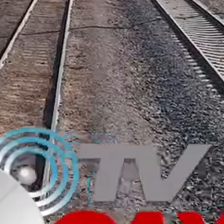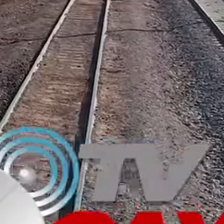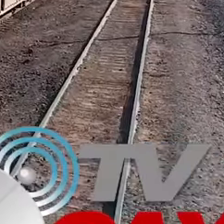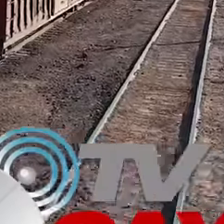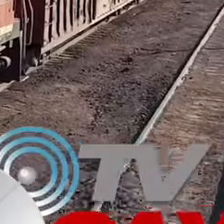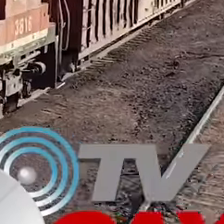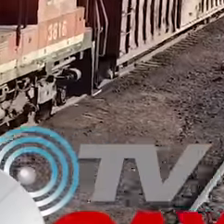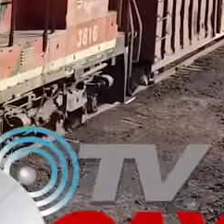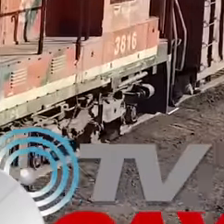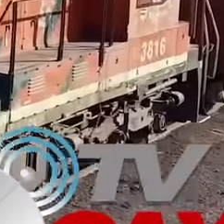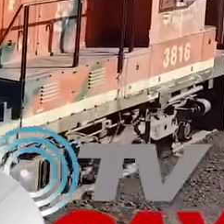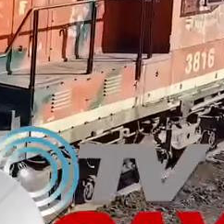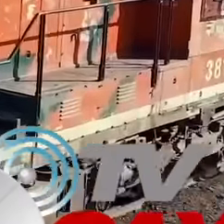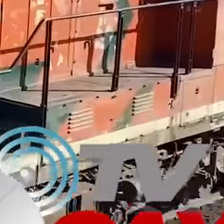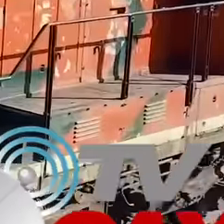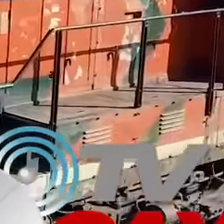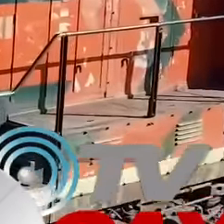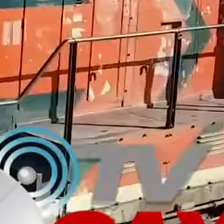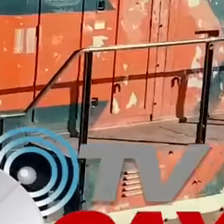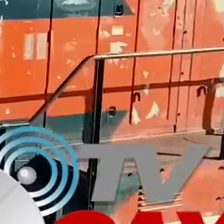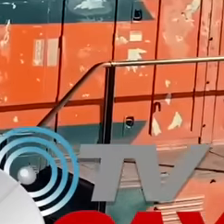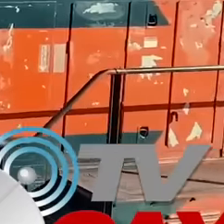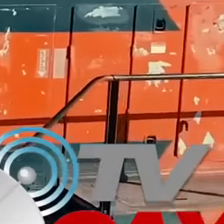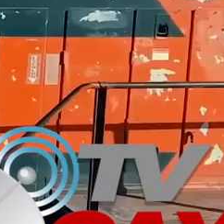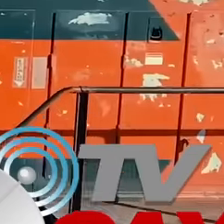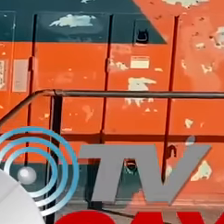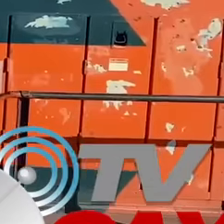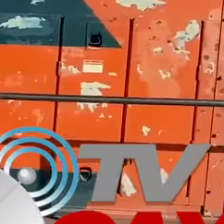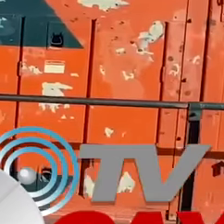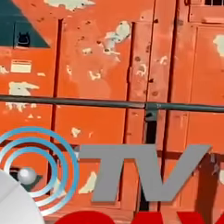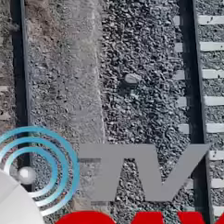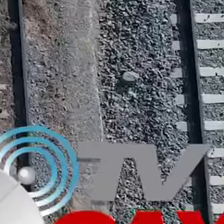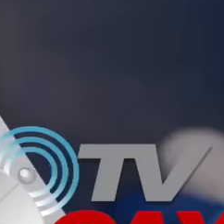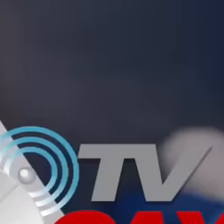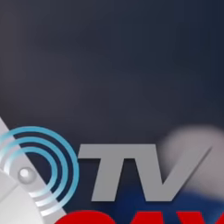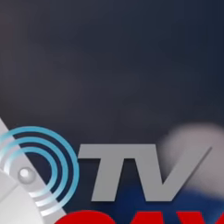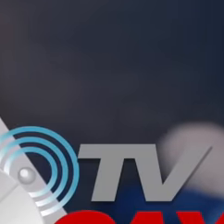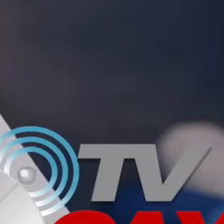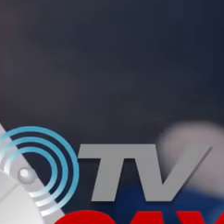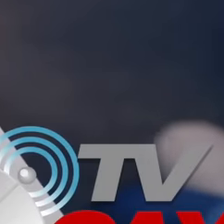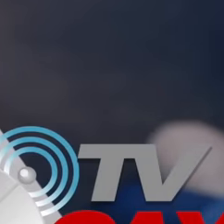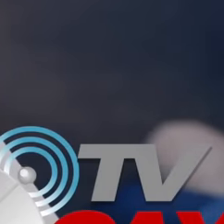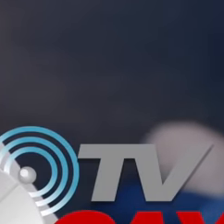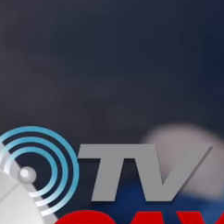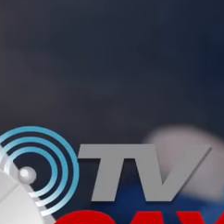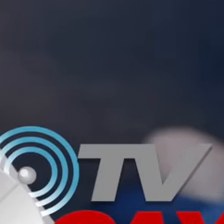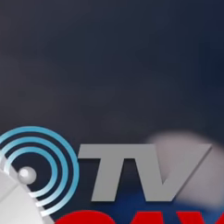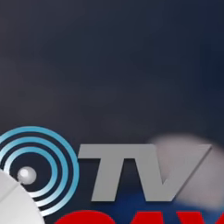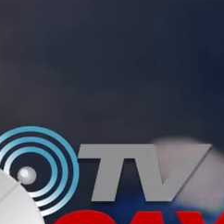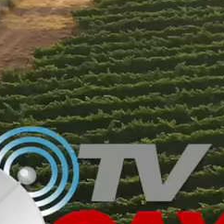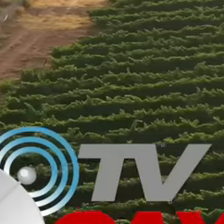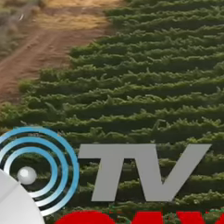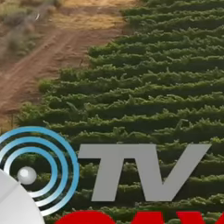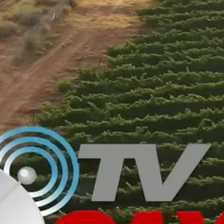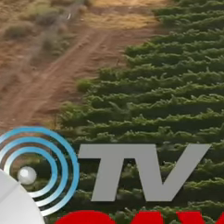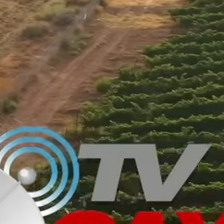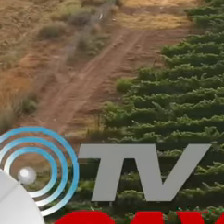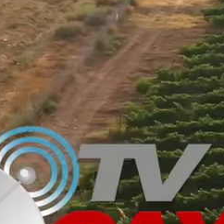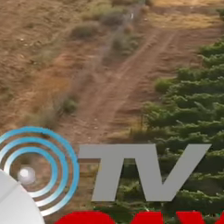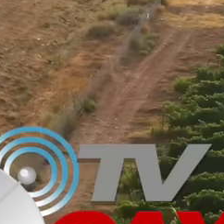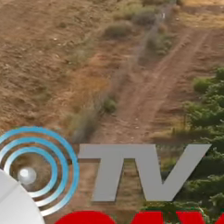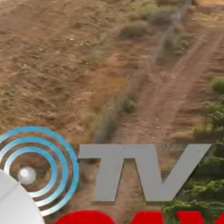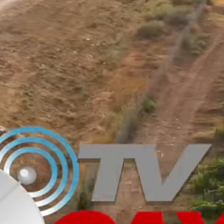Kansas City. La posibilidad de introducir el servicio de trenes de pasajeros en los 20.000 kilómetros de